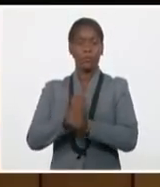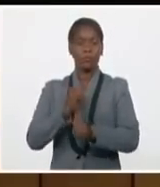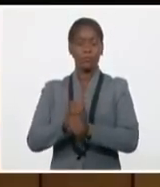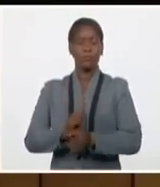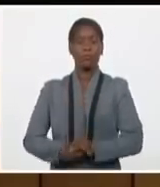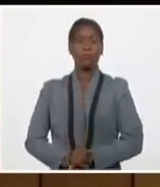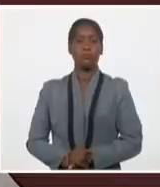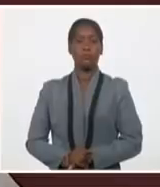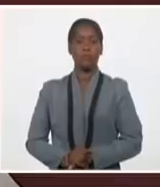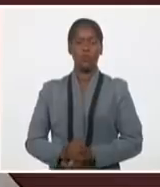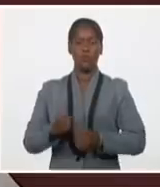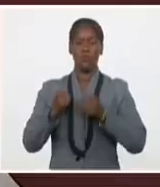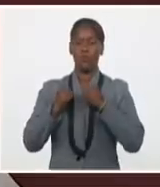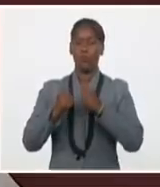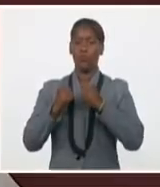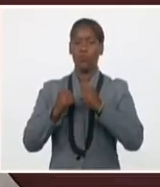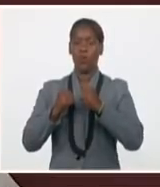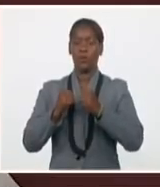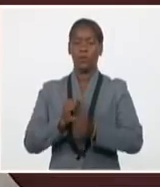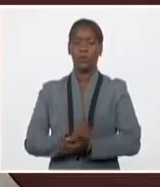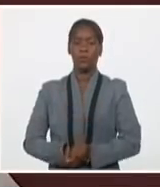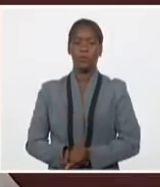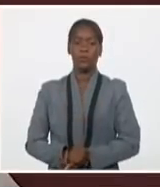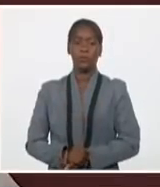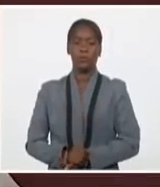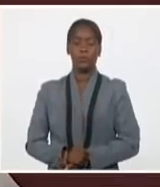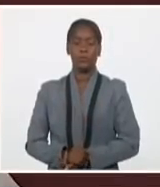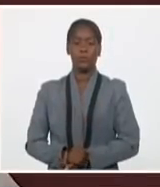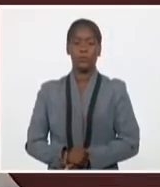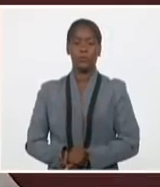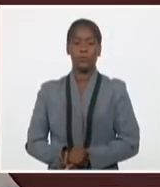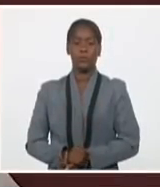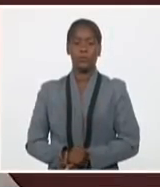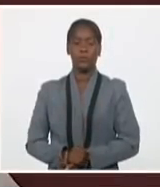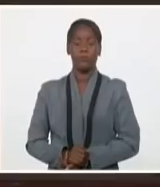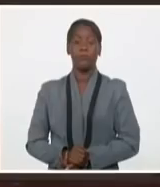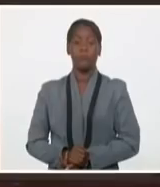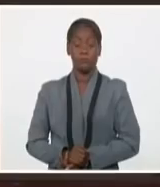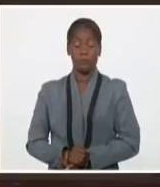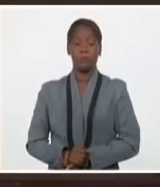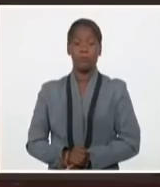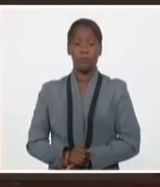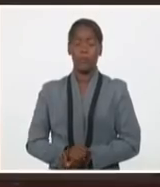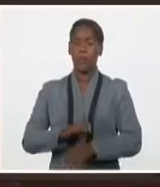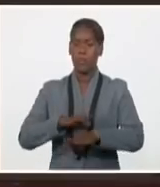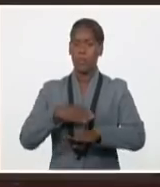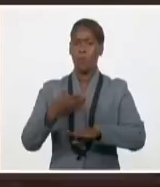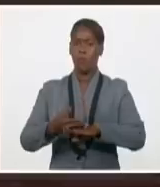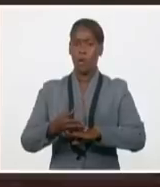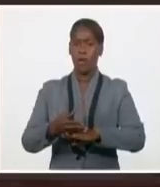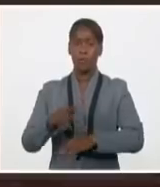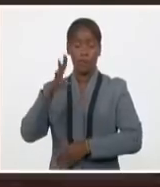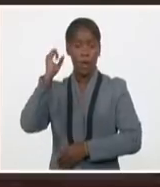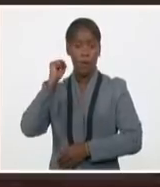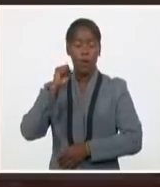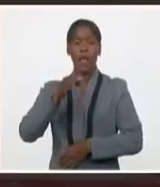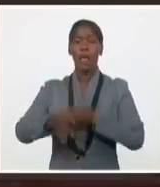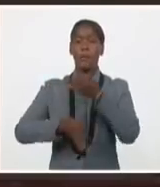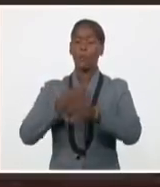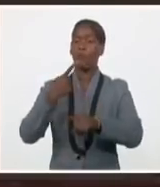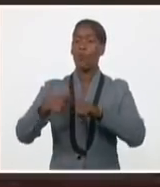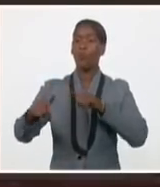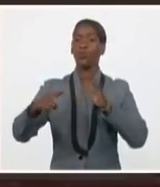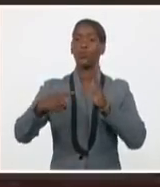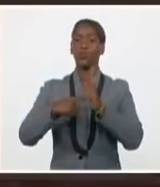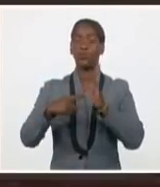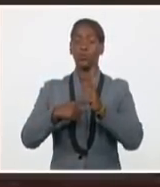nuestro pueblo heroico. En otro momento del informe central al Congreso, el primer secretario del partido se refirió a la